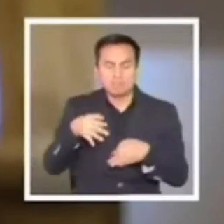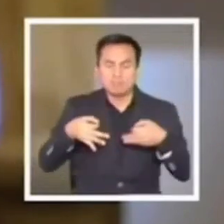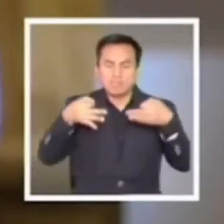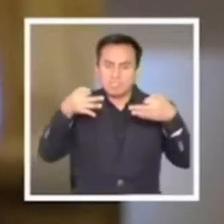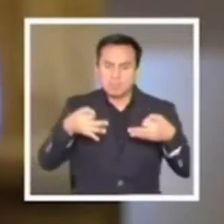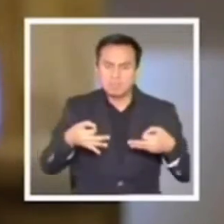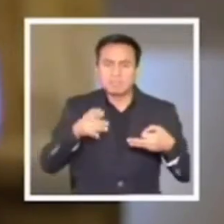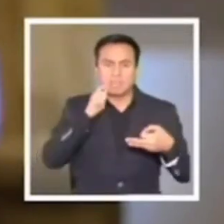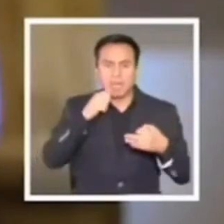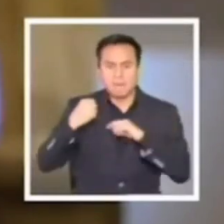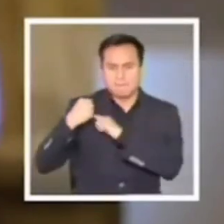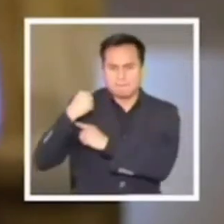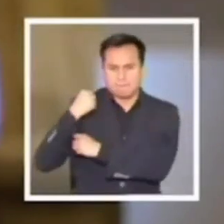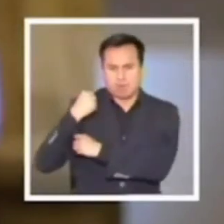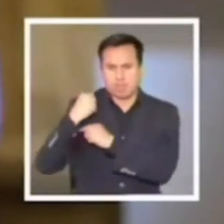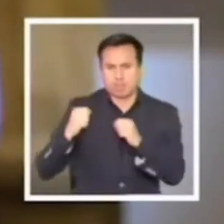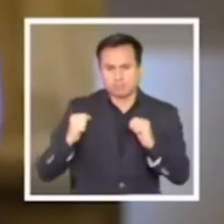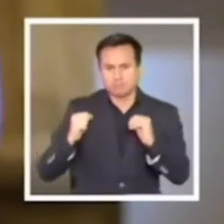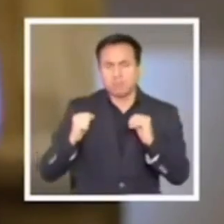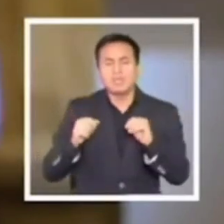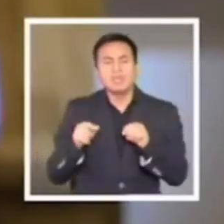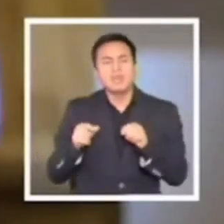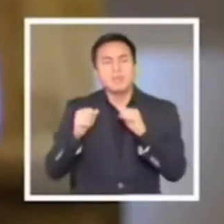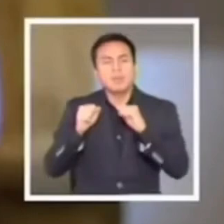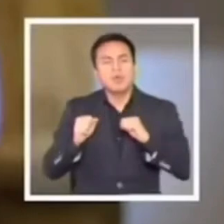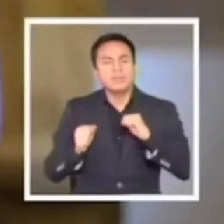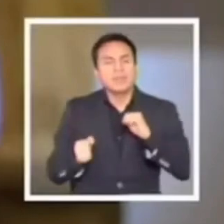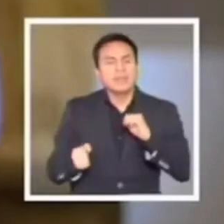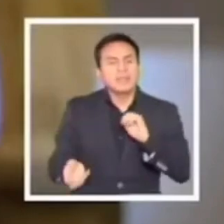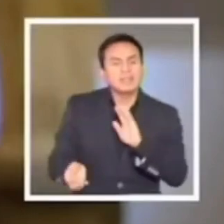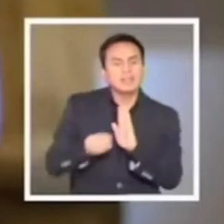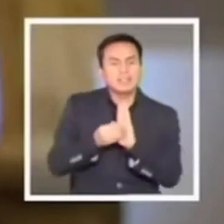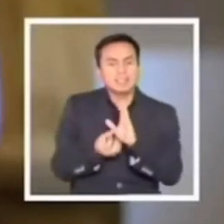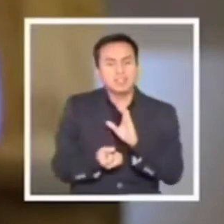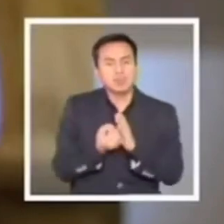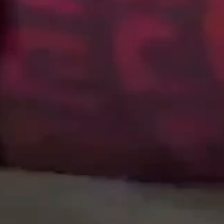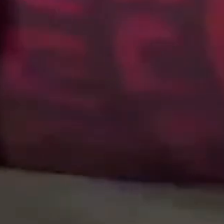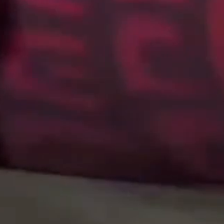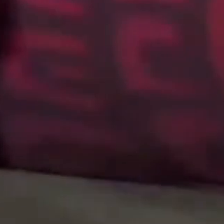Y mire, ya llegó la secretaria de Gobernación. Vamos hasta Palacio Nacional. Seguimos con esto después.